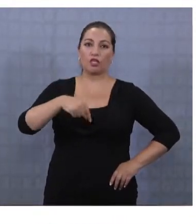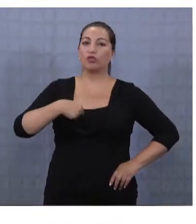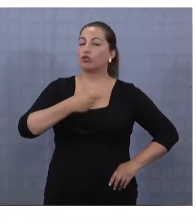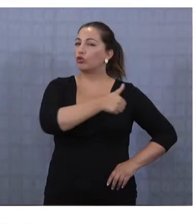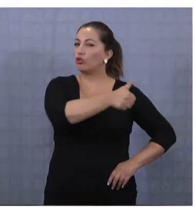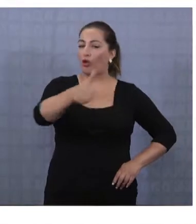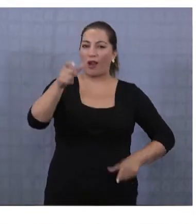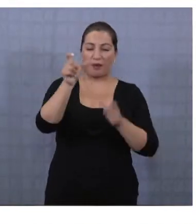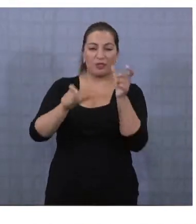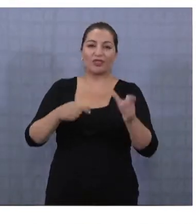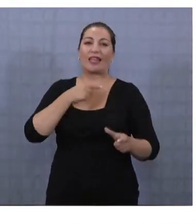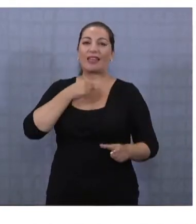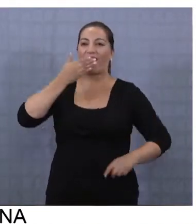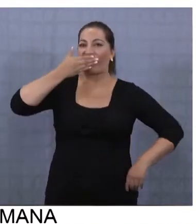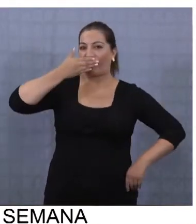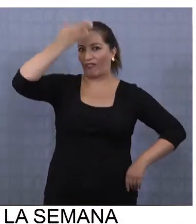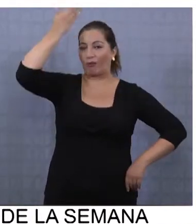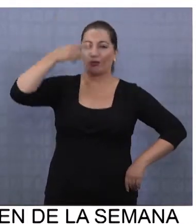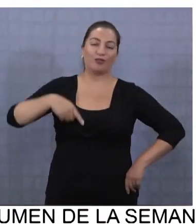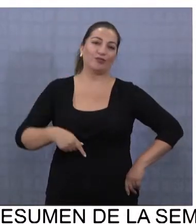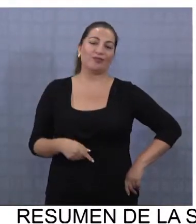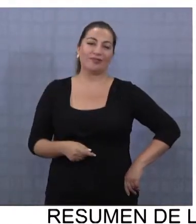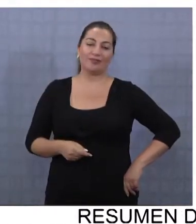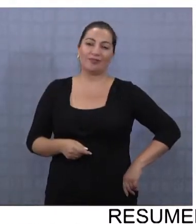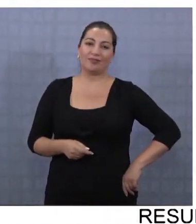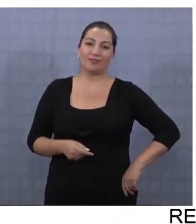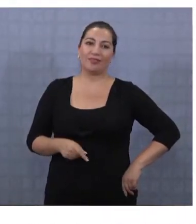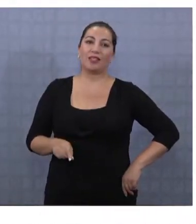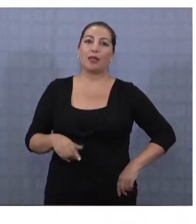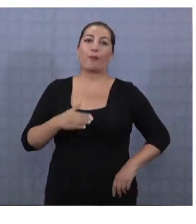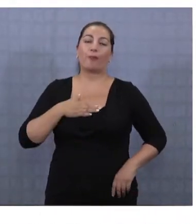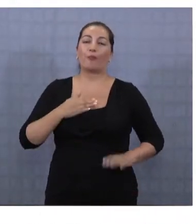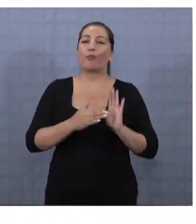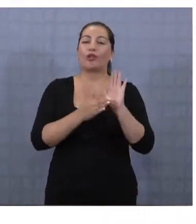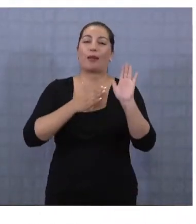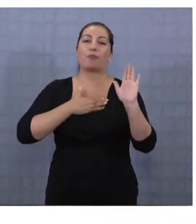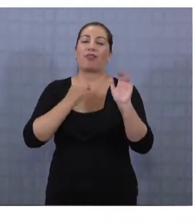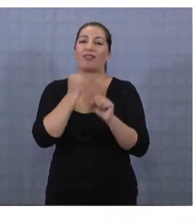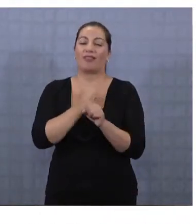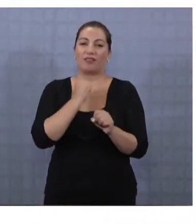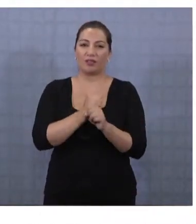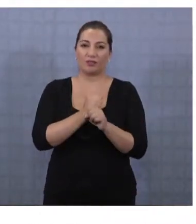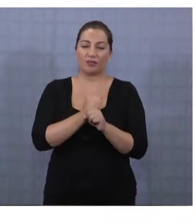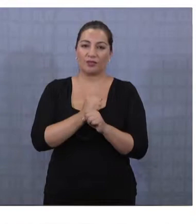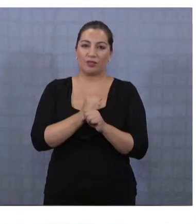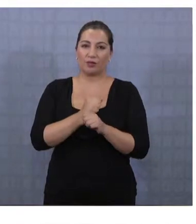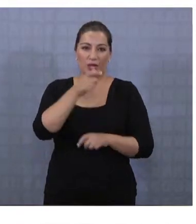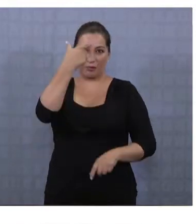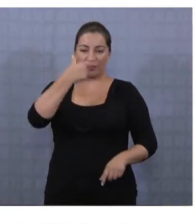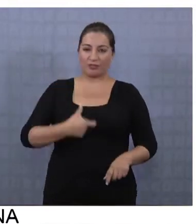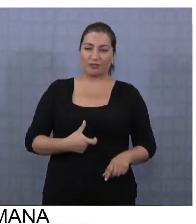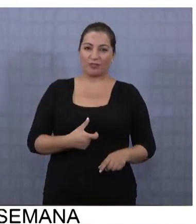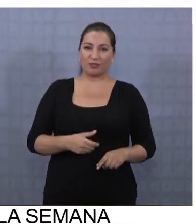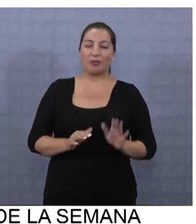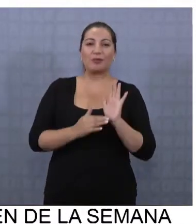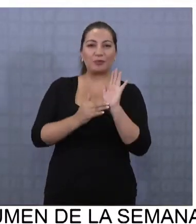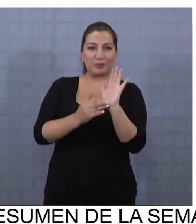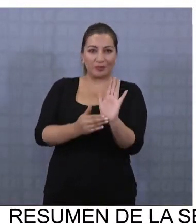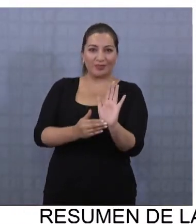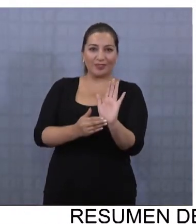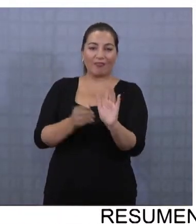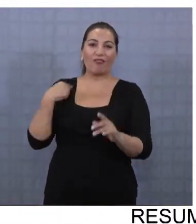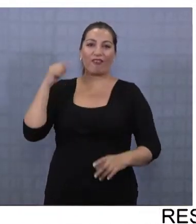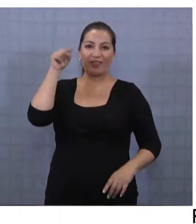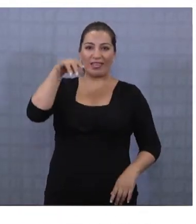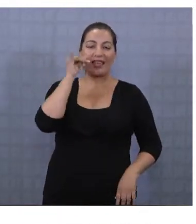Todo artista quiere ser famoso y todos quieren dar a anotar su trabajo. Entonces, todo artista que expone, en este caso, que voy a